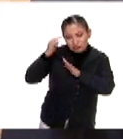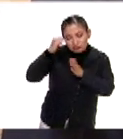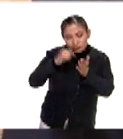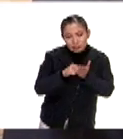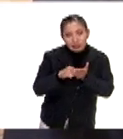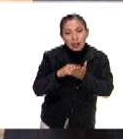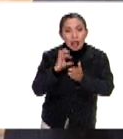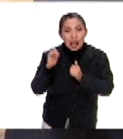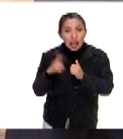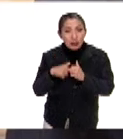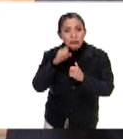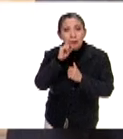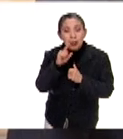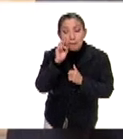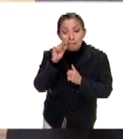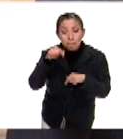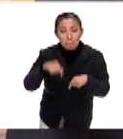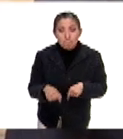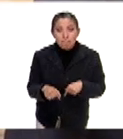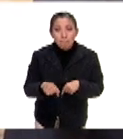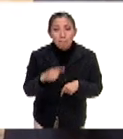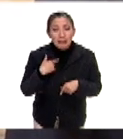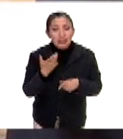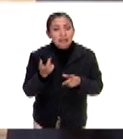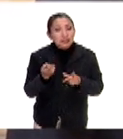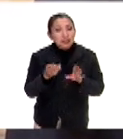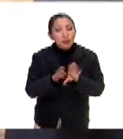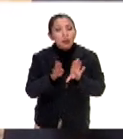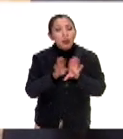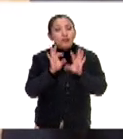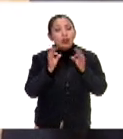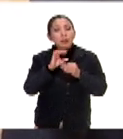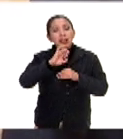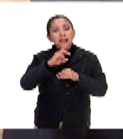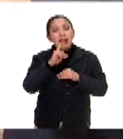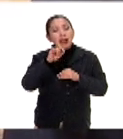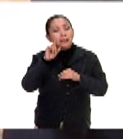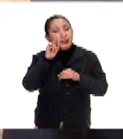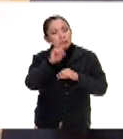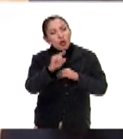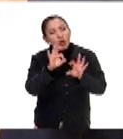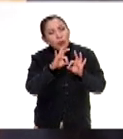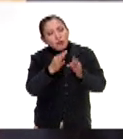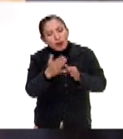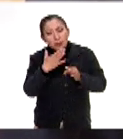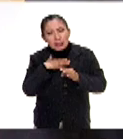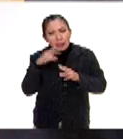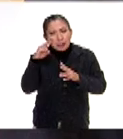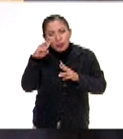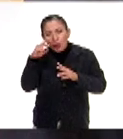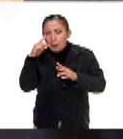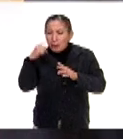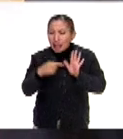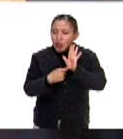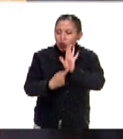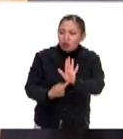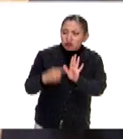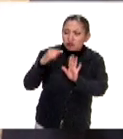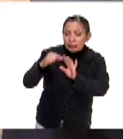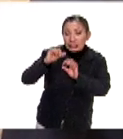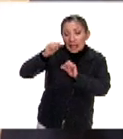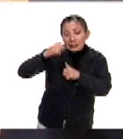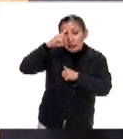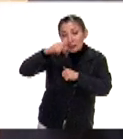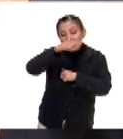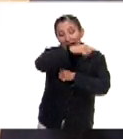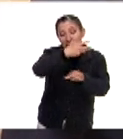que algo que también vemos aquí es la manera en la que Chávez perfiló la forma en la que se vio a México y al arte